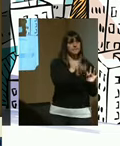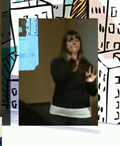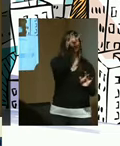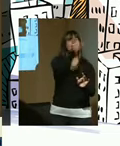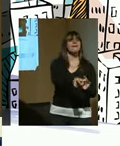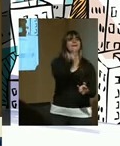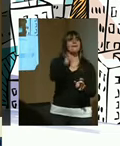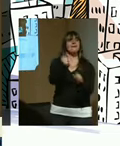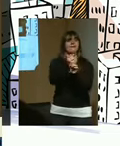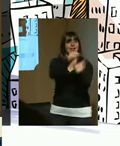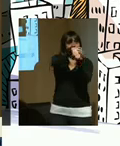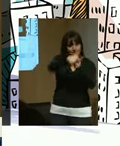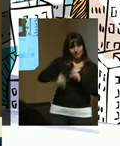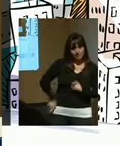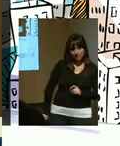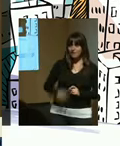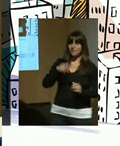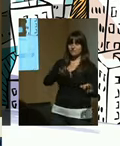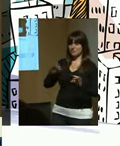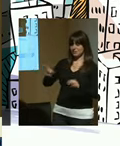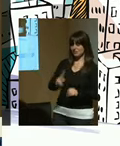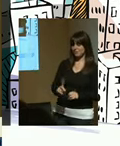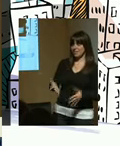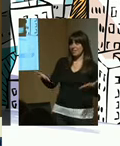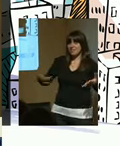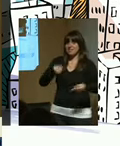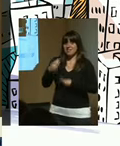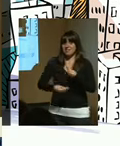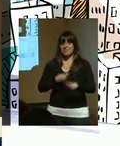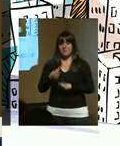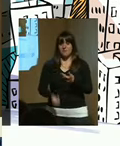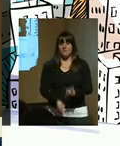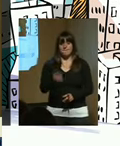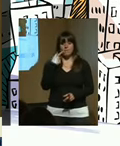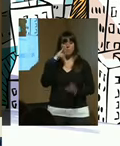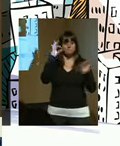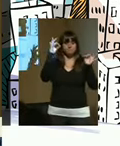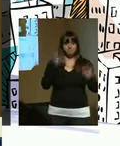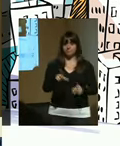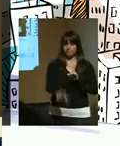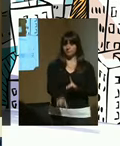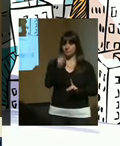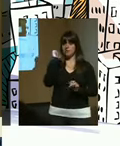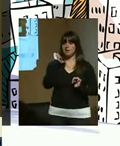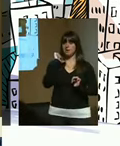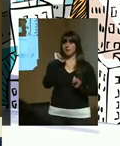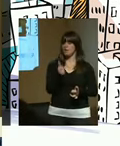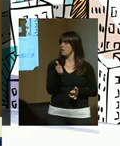estaba preparado para ello. Así que tomamos la decisión de empezar a